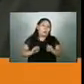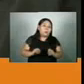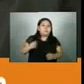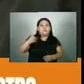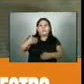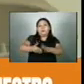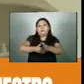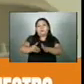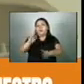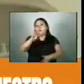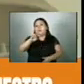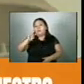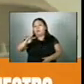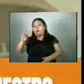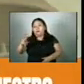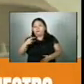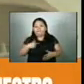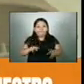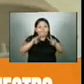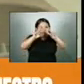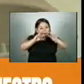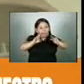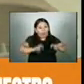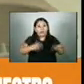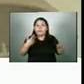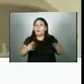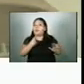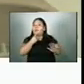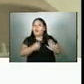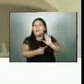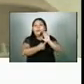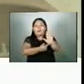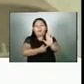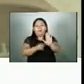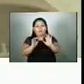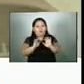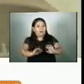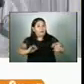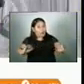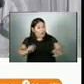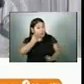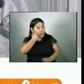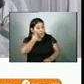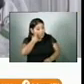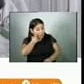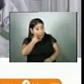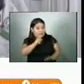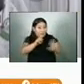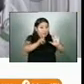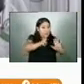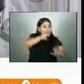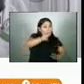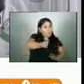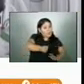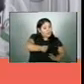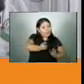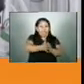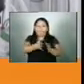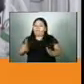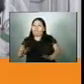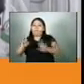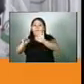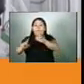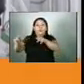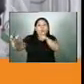año prevé publicar los resultados sobre las pruebas de vacunación de infantes entre, escuche usted, 6 meses y 6